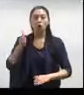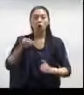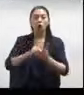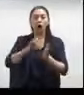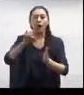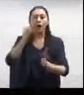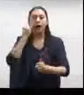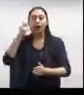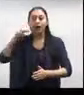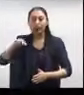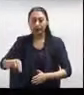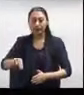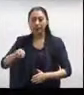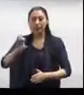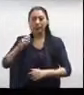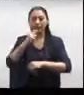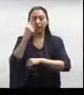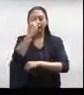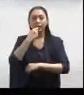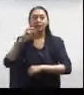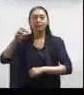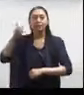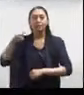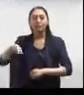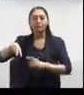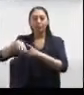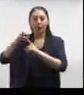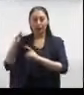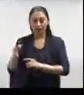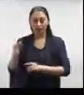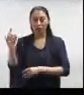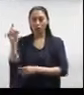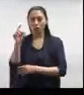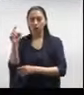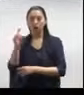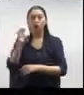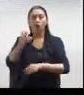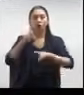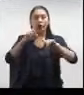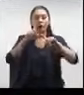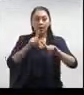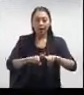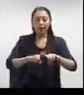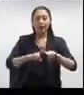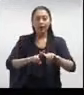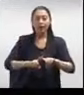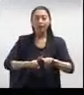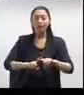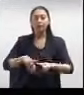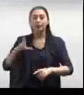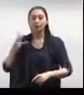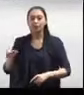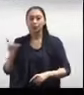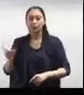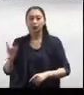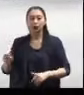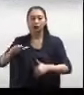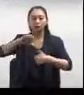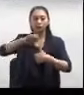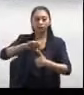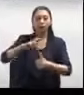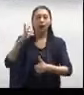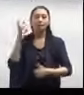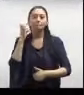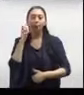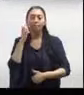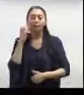Flores España, excontralor general de cuentas, exdiputado al Parlamento Centroamericano y padre del